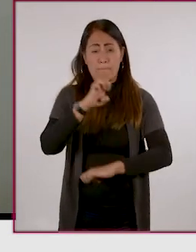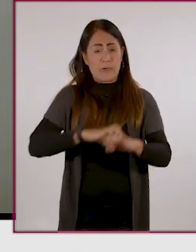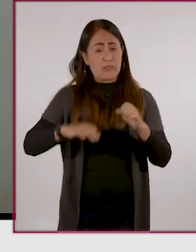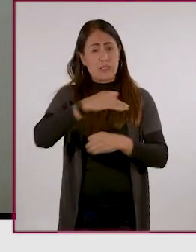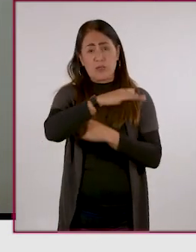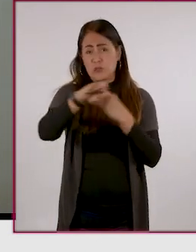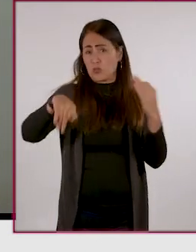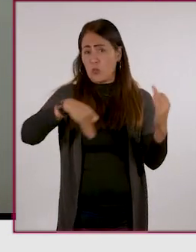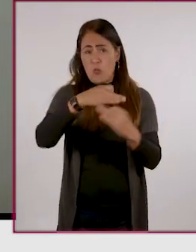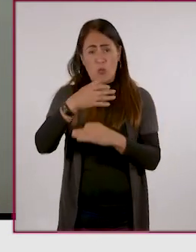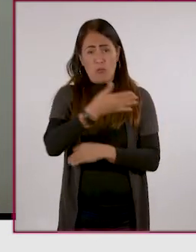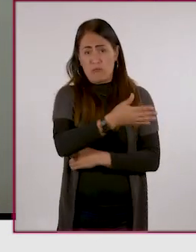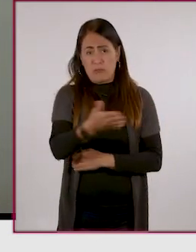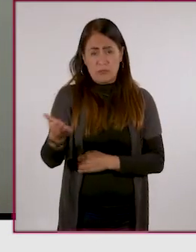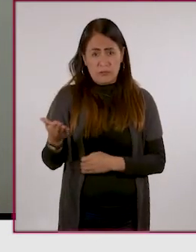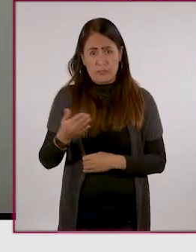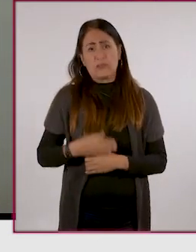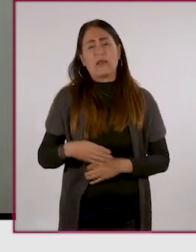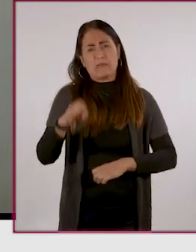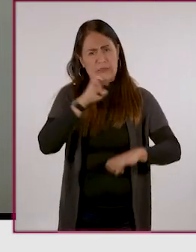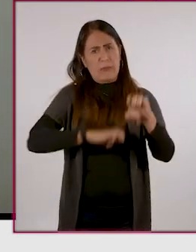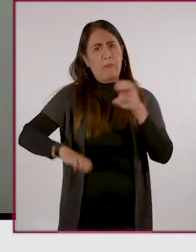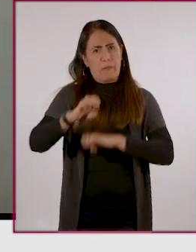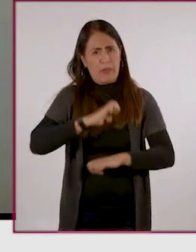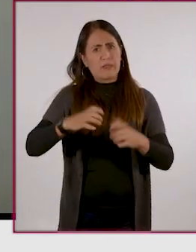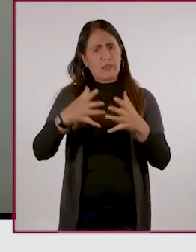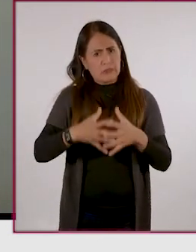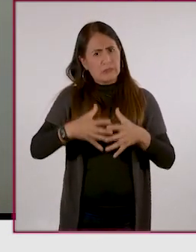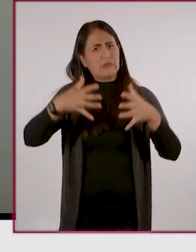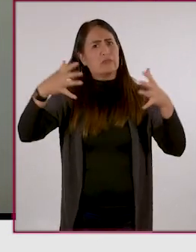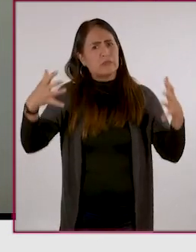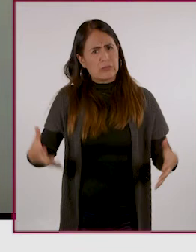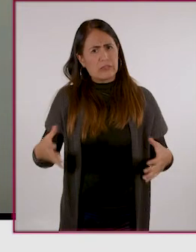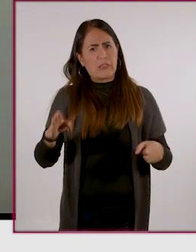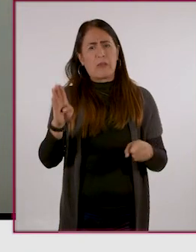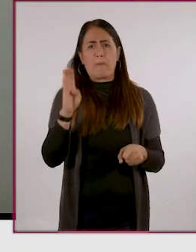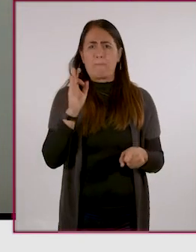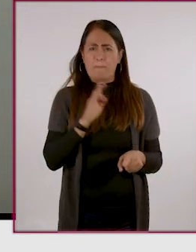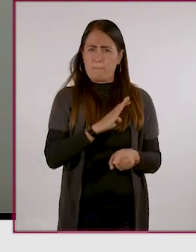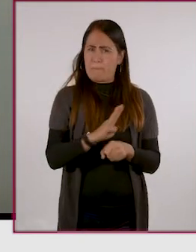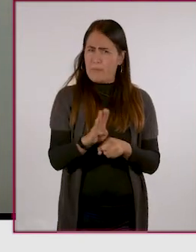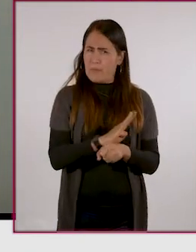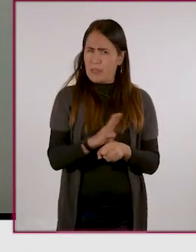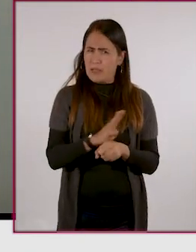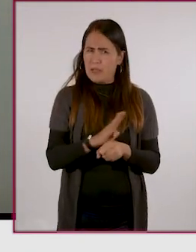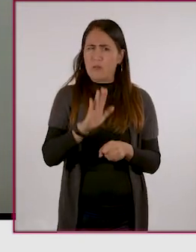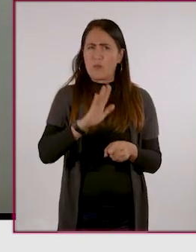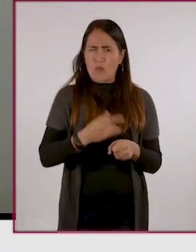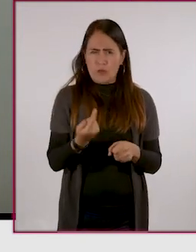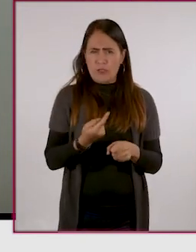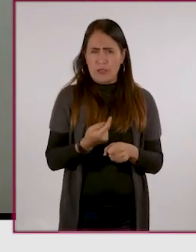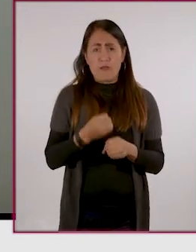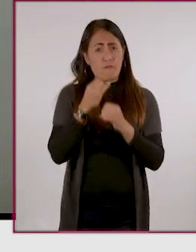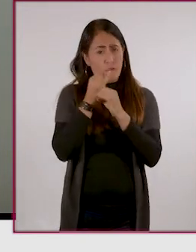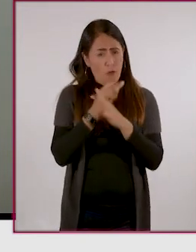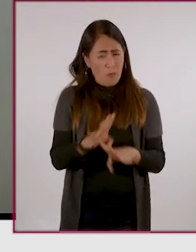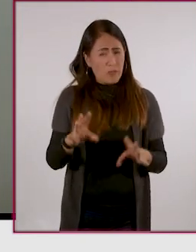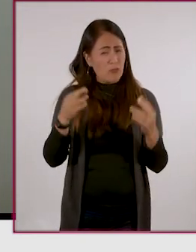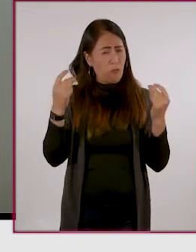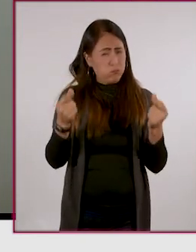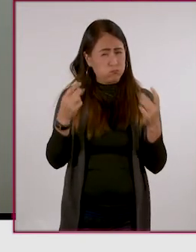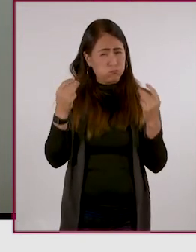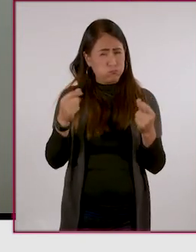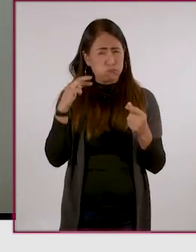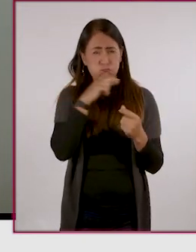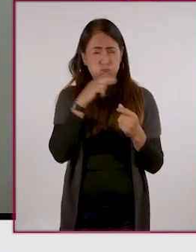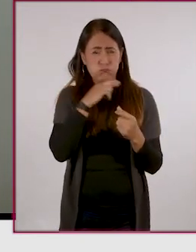las empresas, las grandes empresas que se han beneficiado han sido porque pueden procesar una gran cantidad